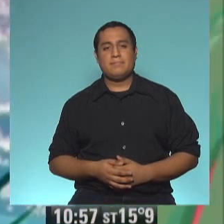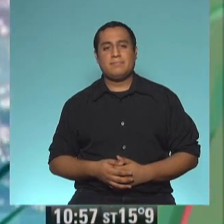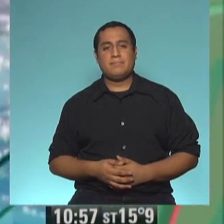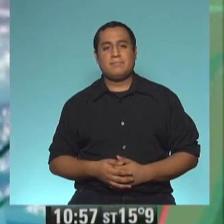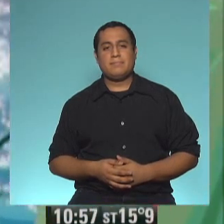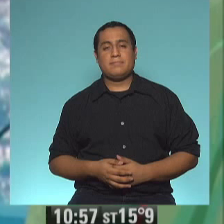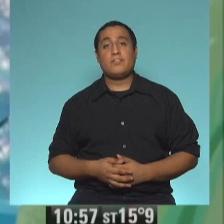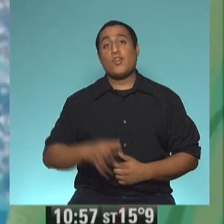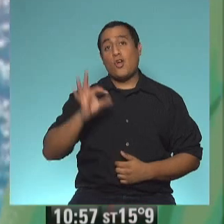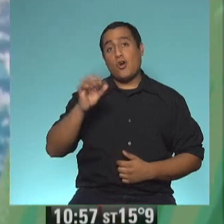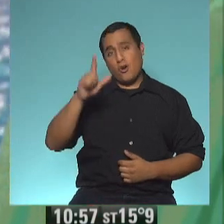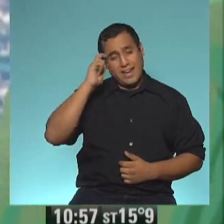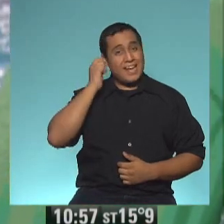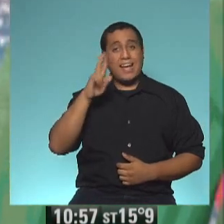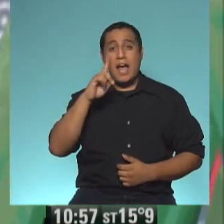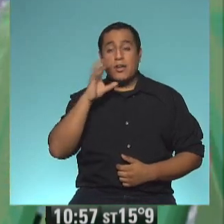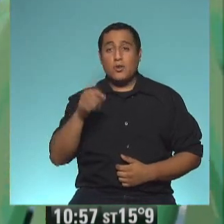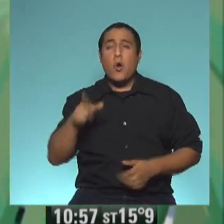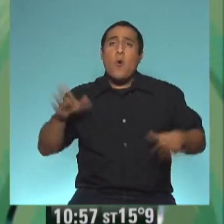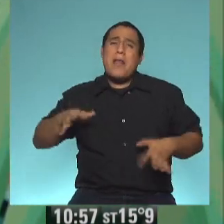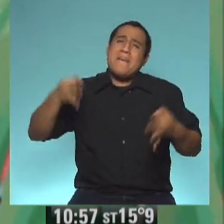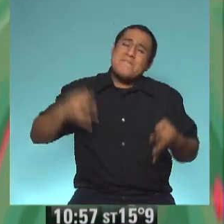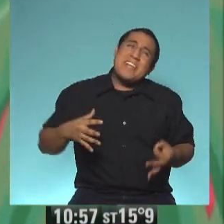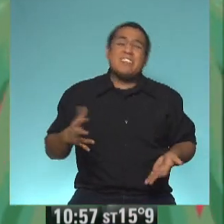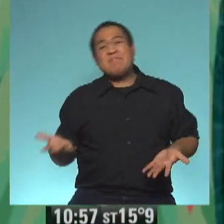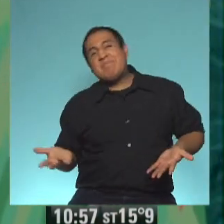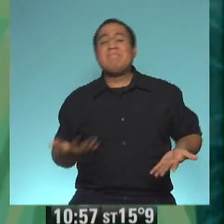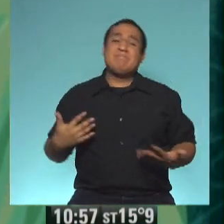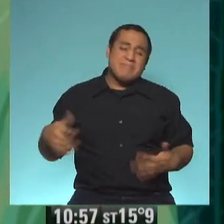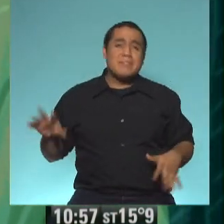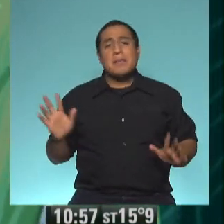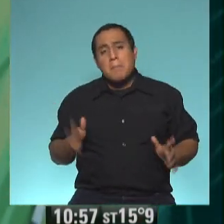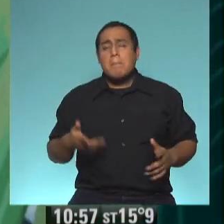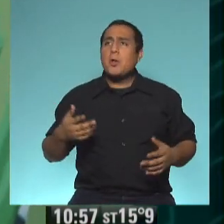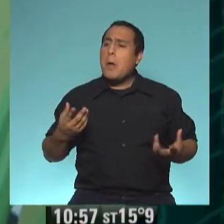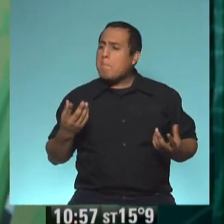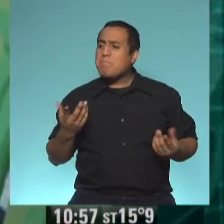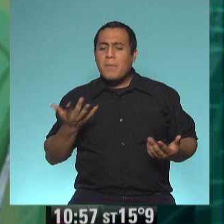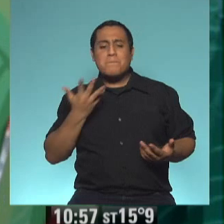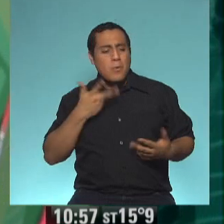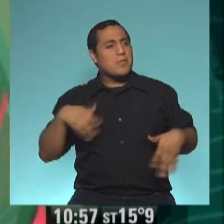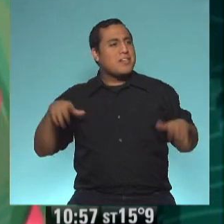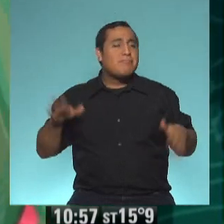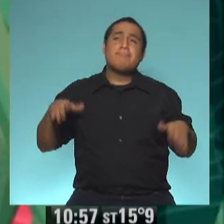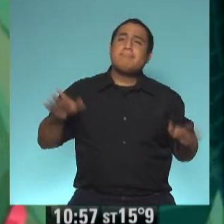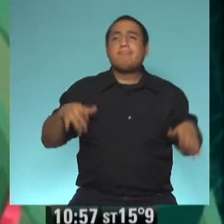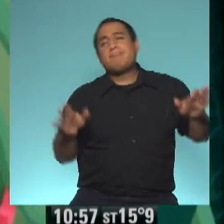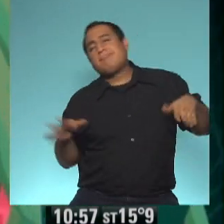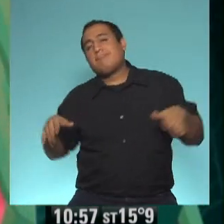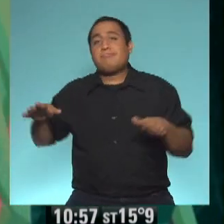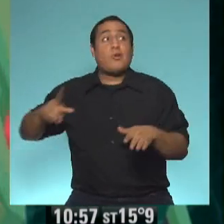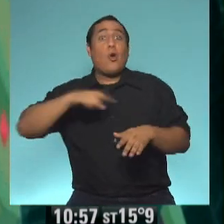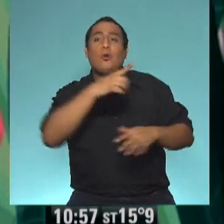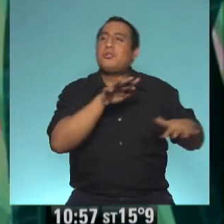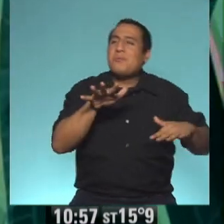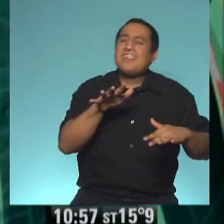olegario nunca voló con elegancia pero lento muy justito a hacer mandados volando y causarles gracias a